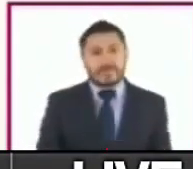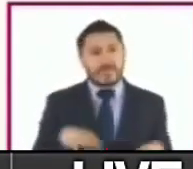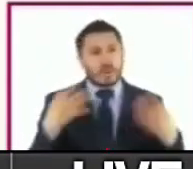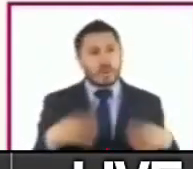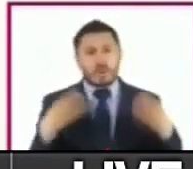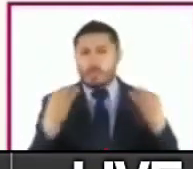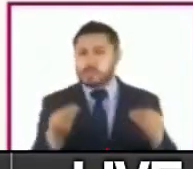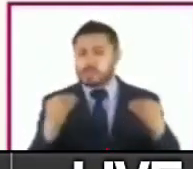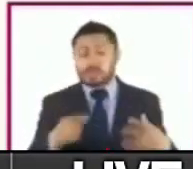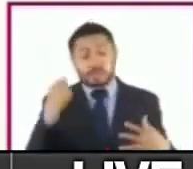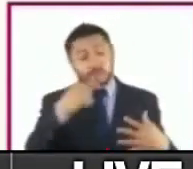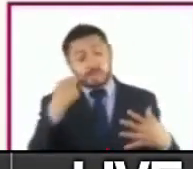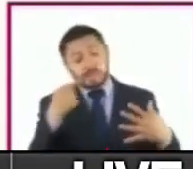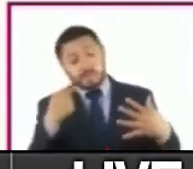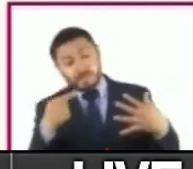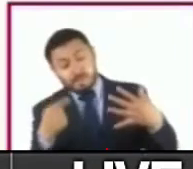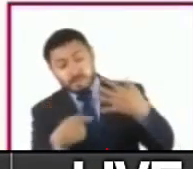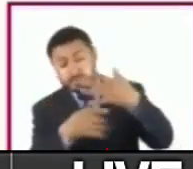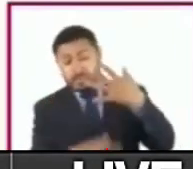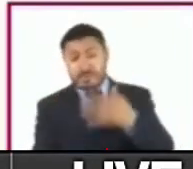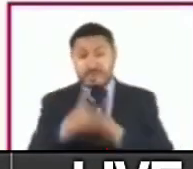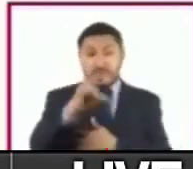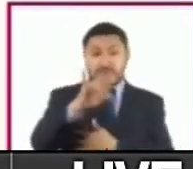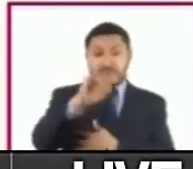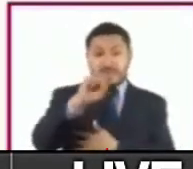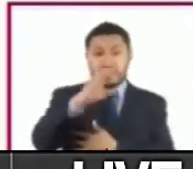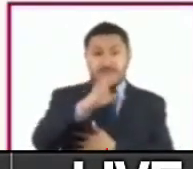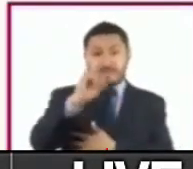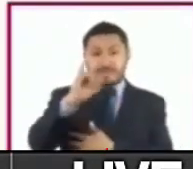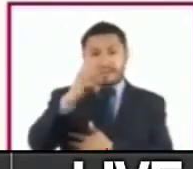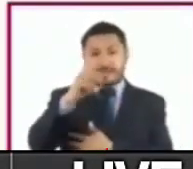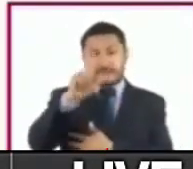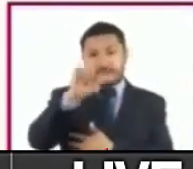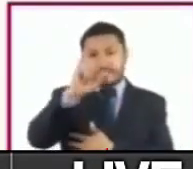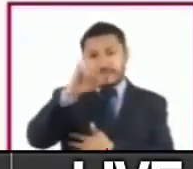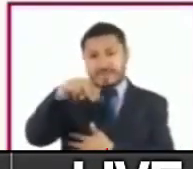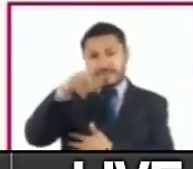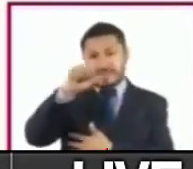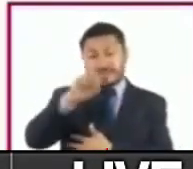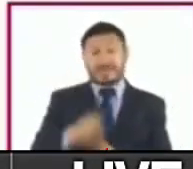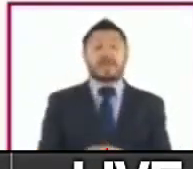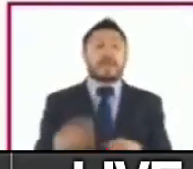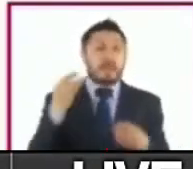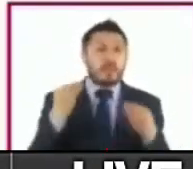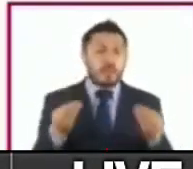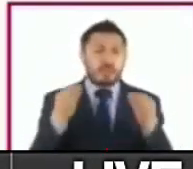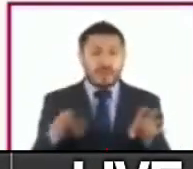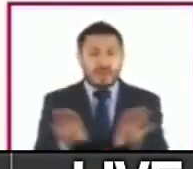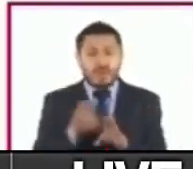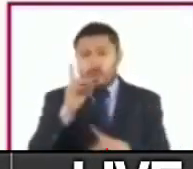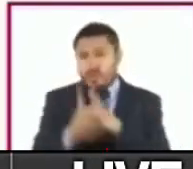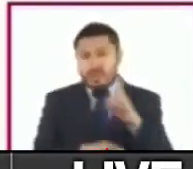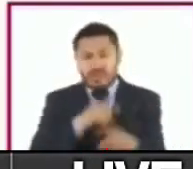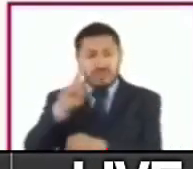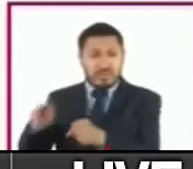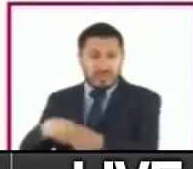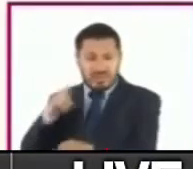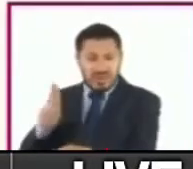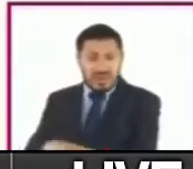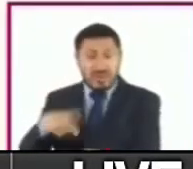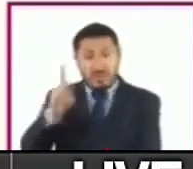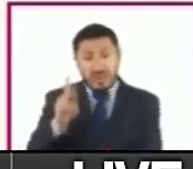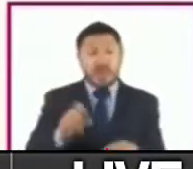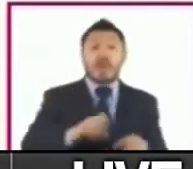de disciplinas, la mayoría de ellas adaptadas del deporte convencional y algunas otras son exclusivas. Pero para